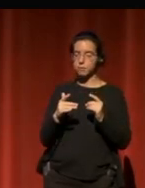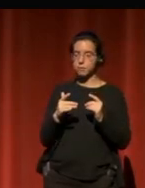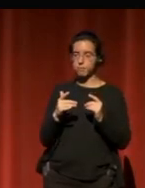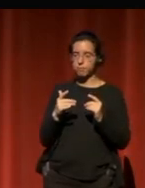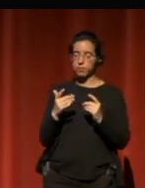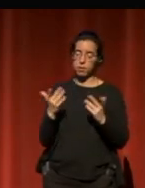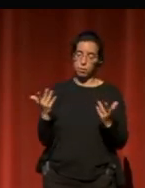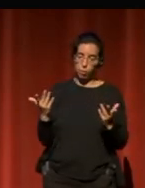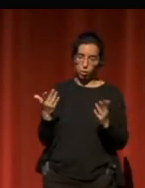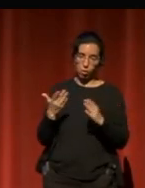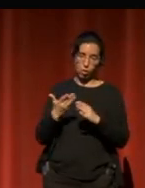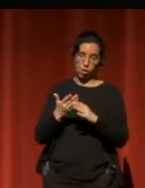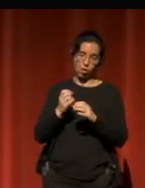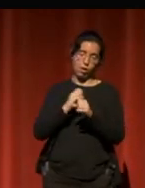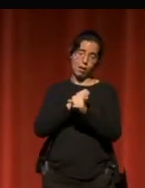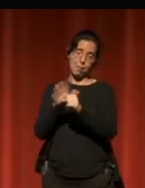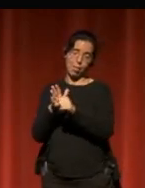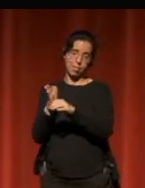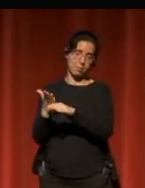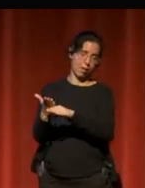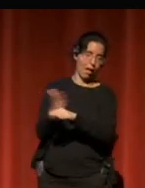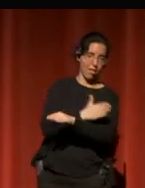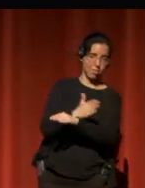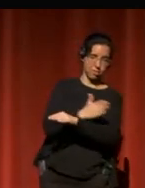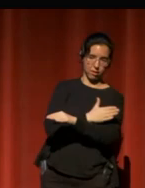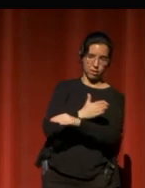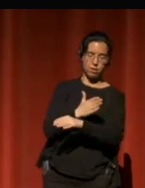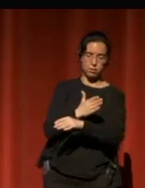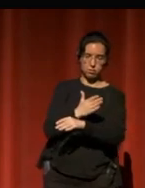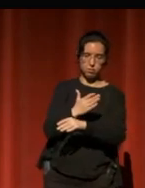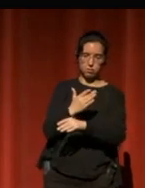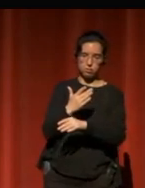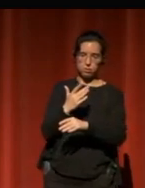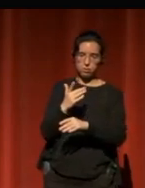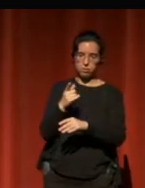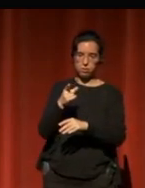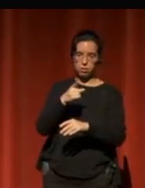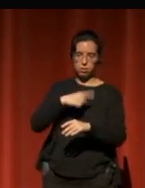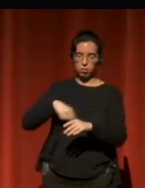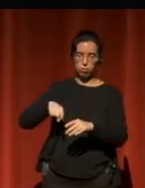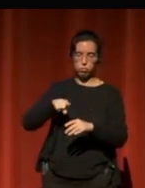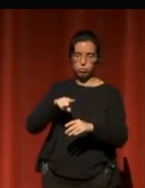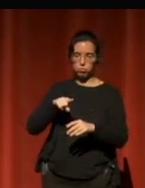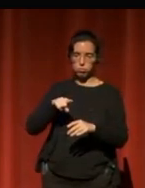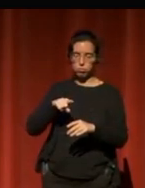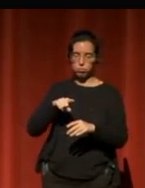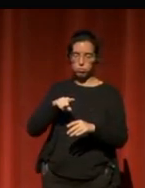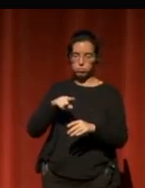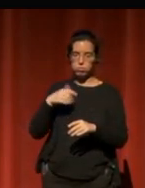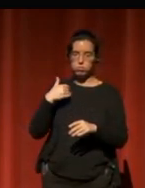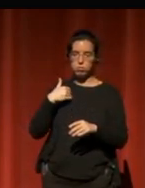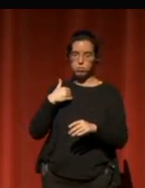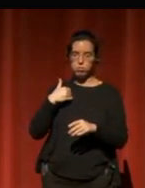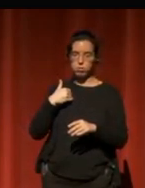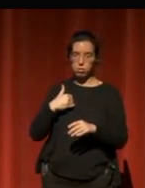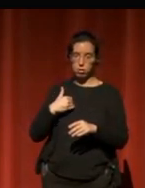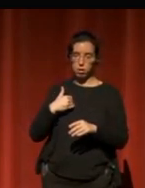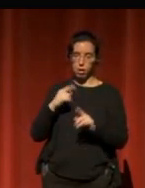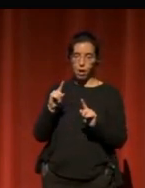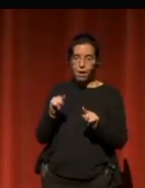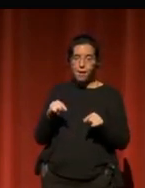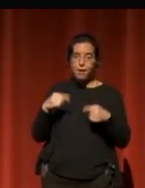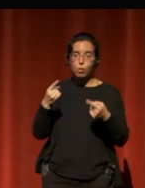bueno, y previos a la pandemia, ¿no?, que tan a prueba nos han puesto y que con sobresaliente nota habéis aprobado